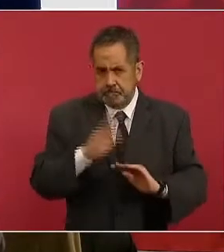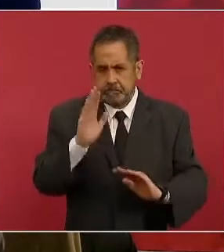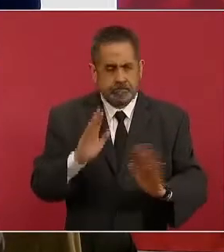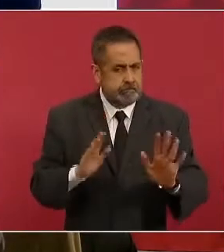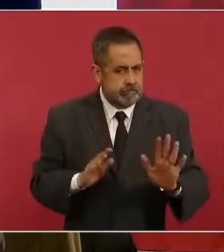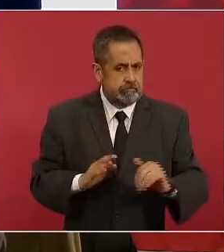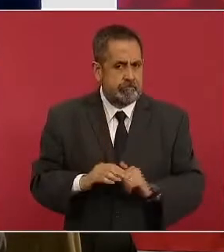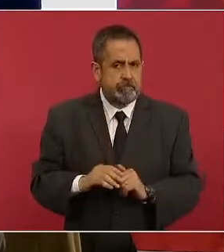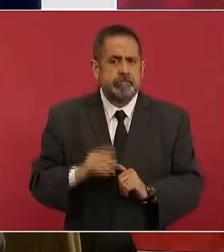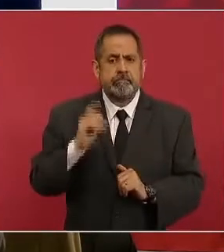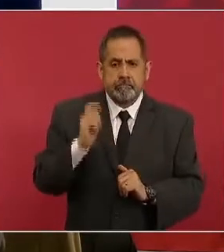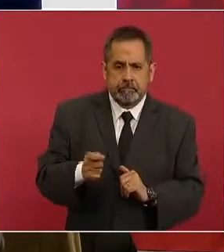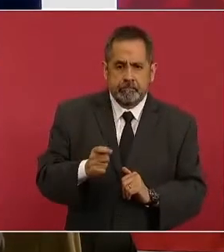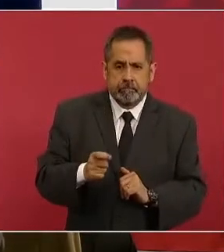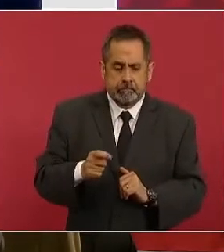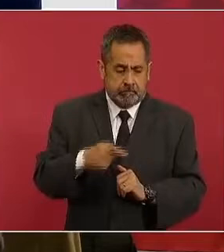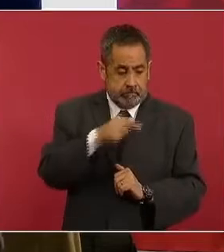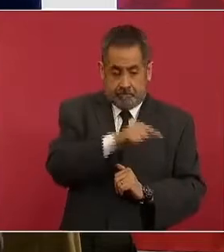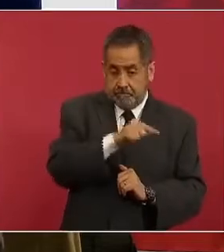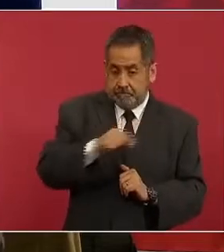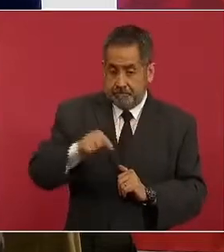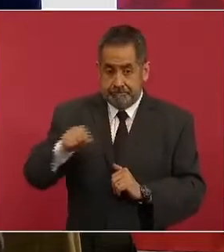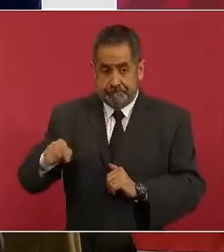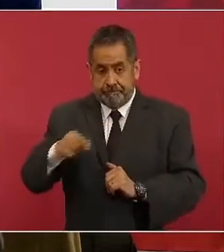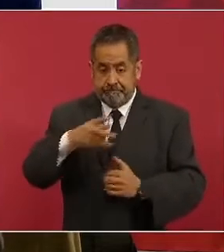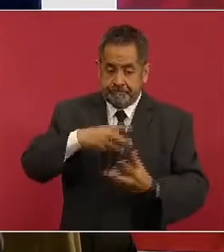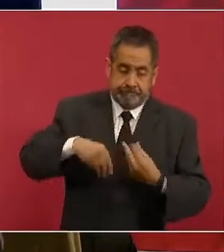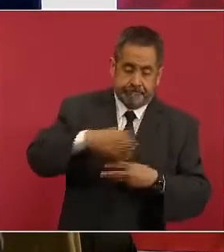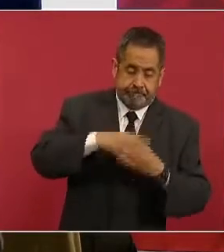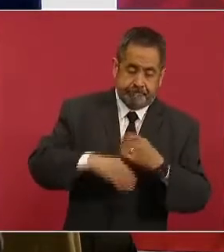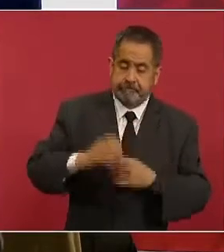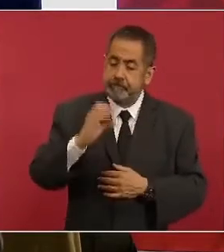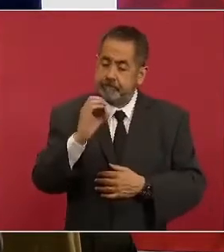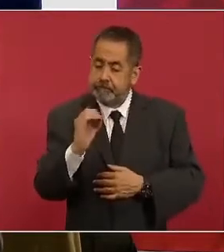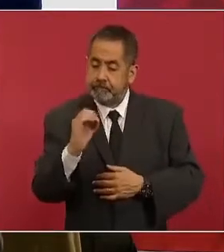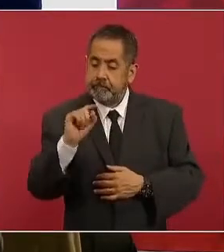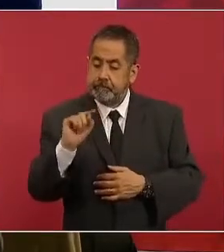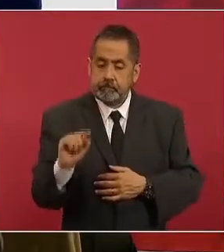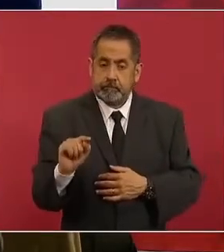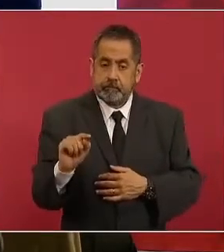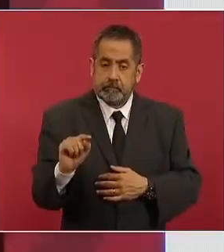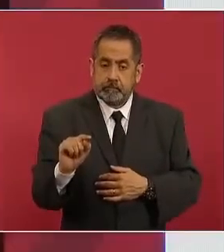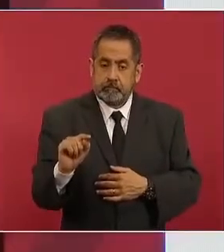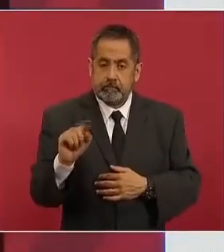Lo anterior significa que producimos el